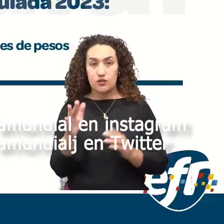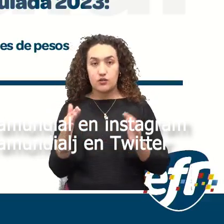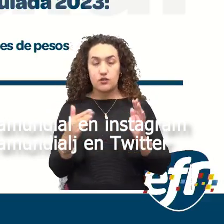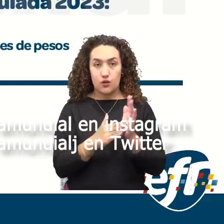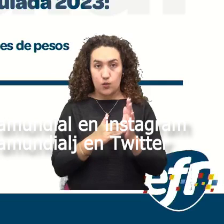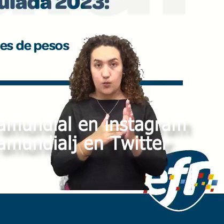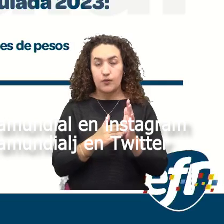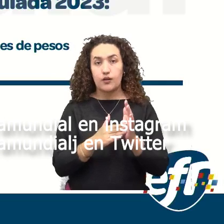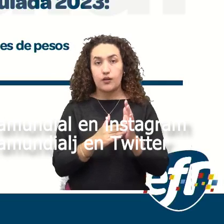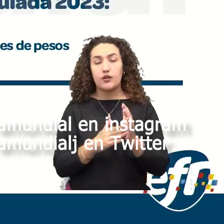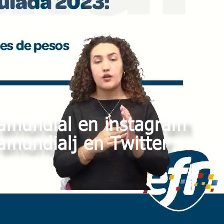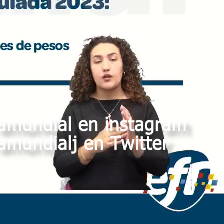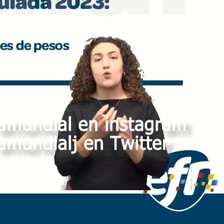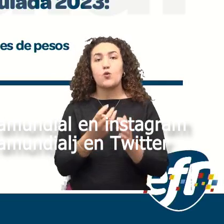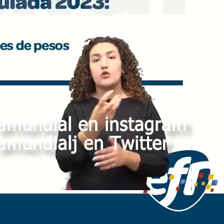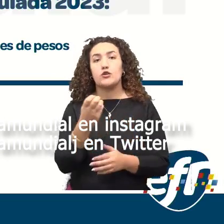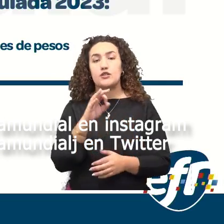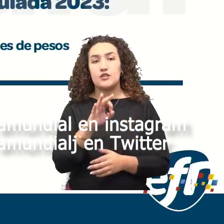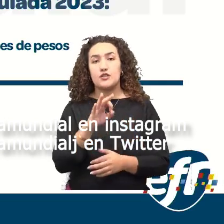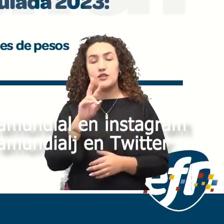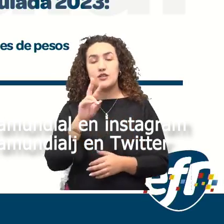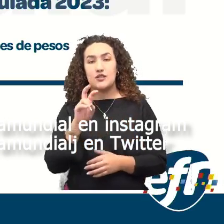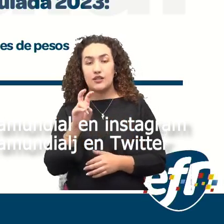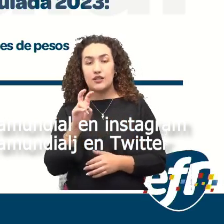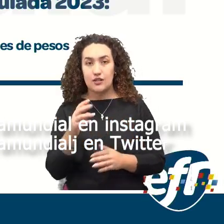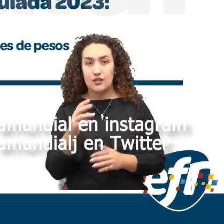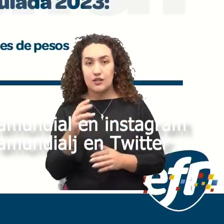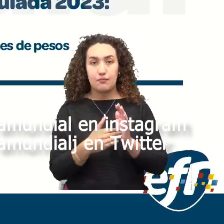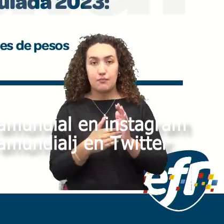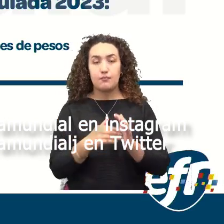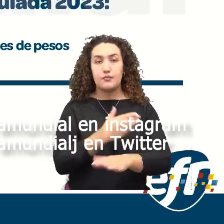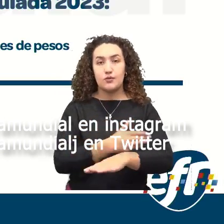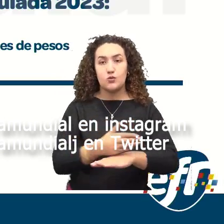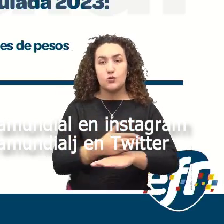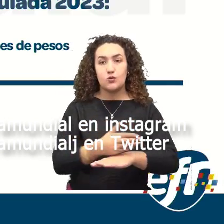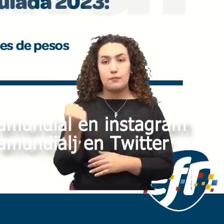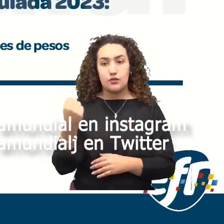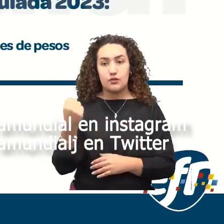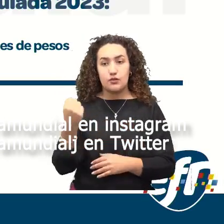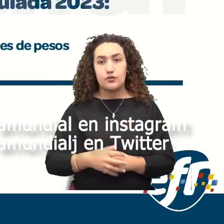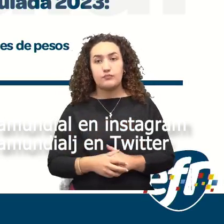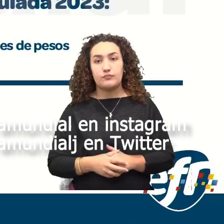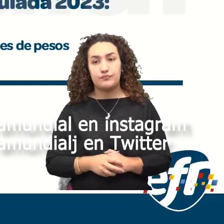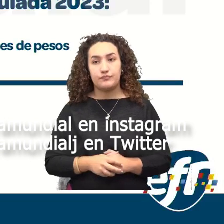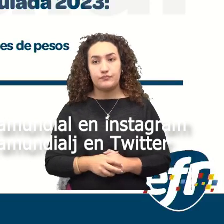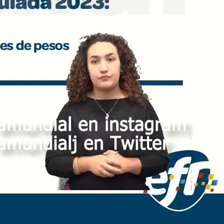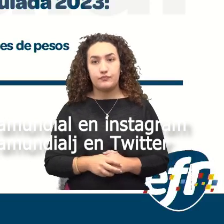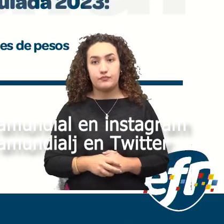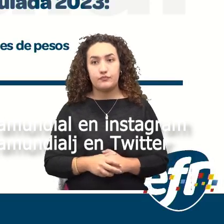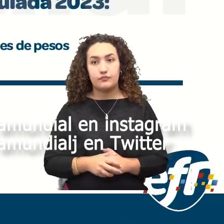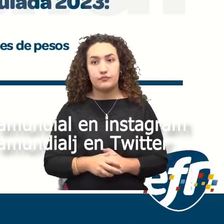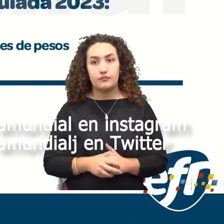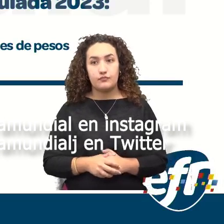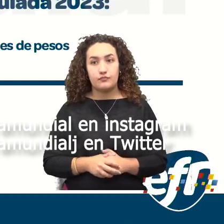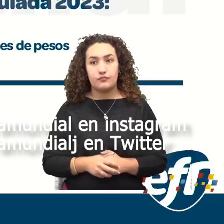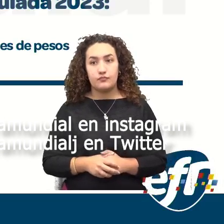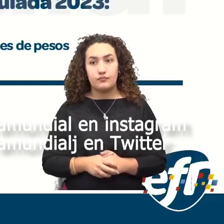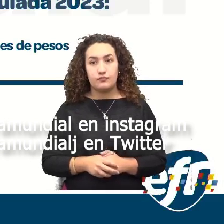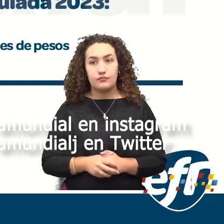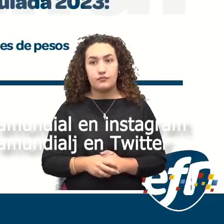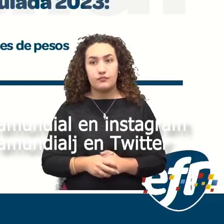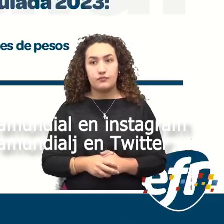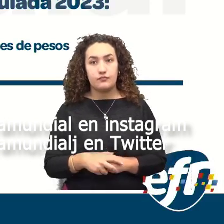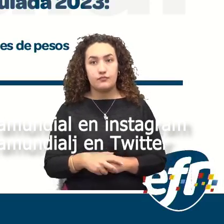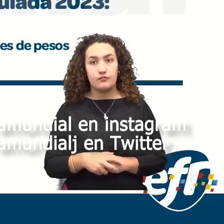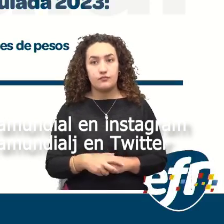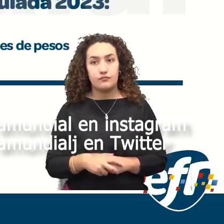estos 437.000 millones de pesos recibidos. Hasta el momento el proyecto no ha atendido ninguna necesidad